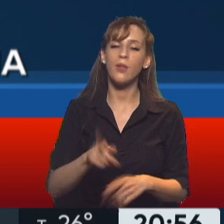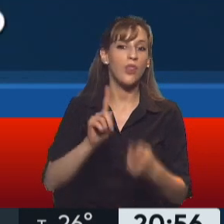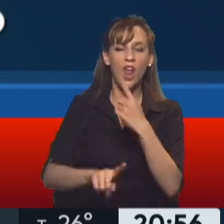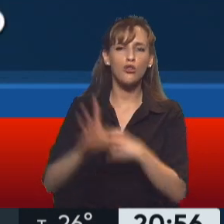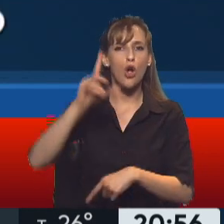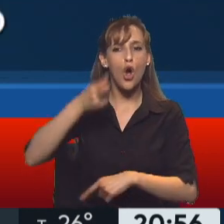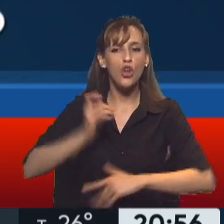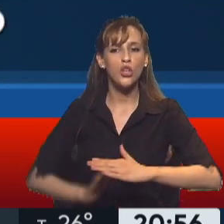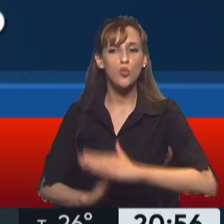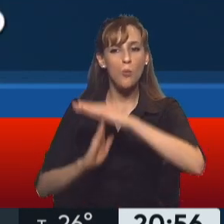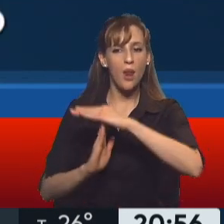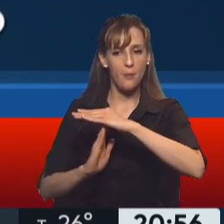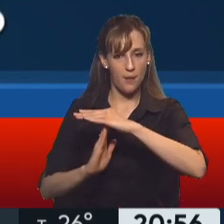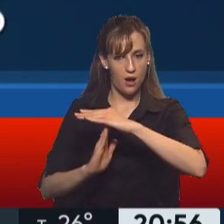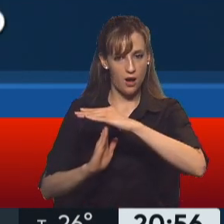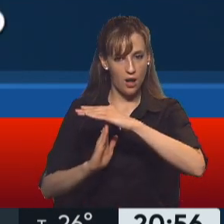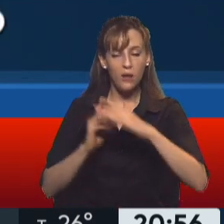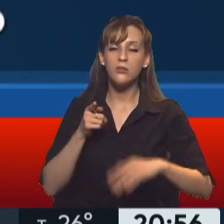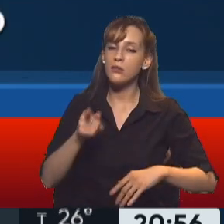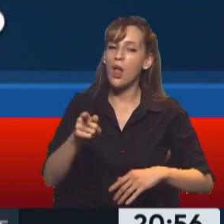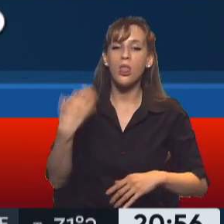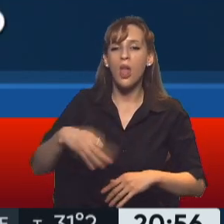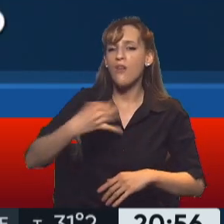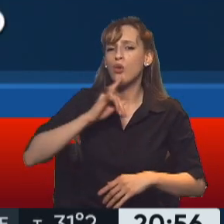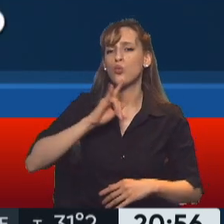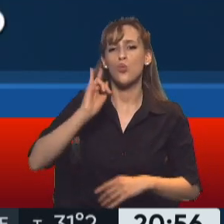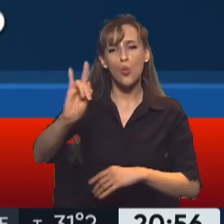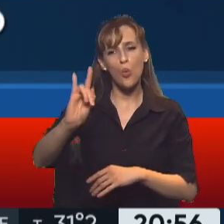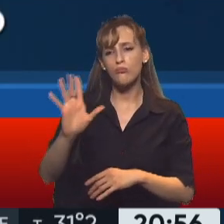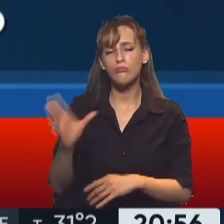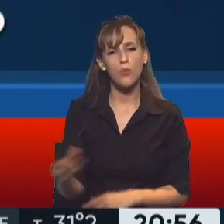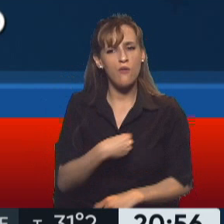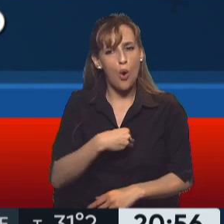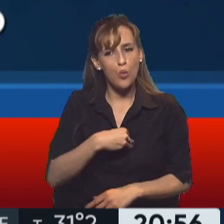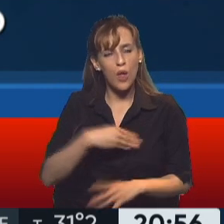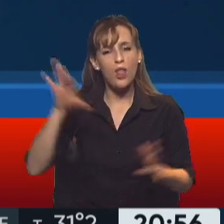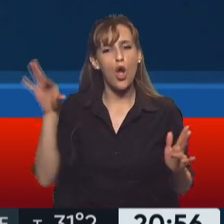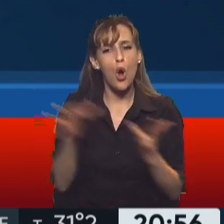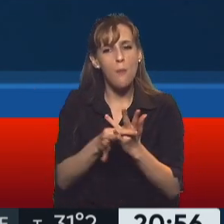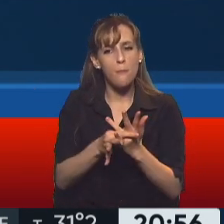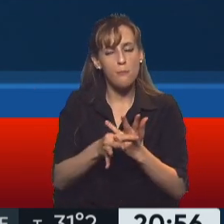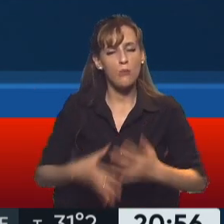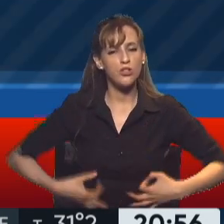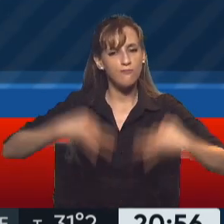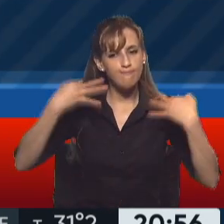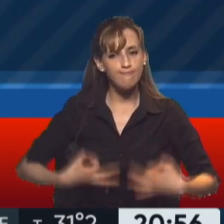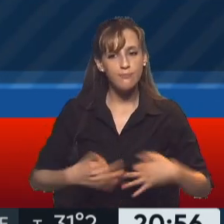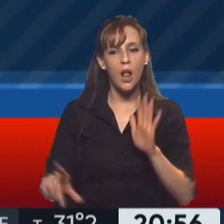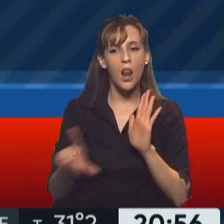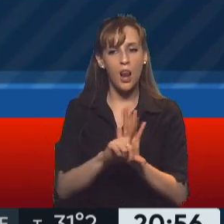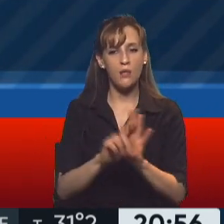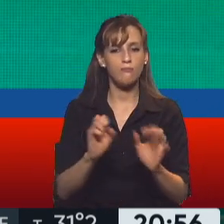Suprema la que tiene que tener la voluntad y el compromiso de cumplirla y de aplicar esas leyes que podemos llegar a